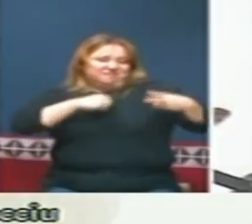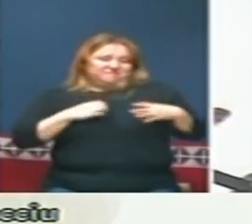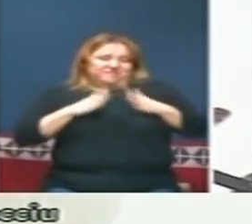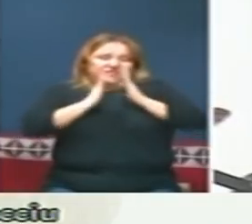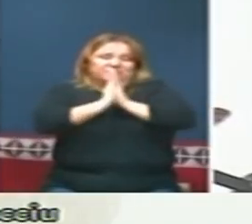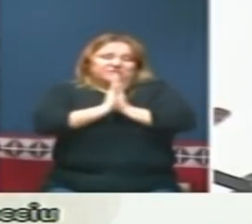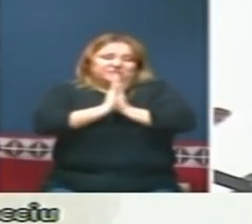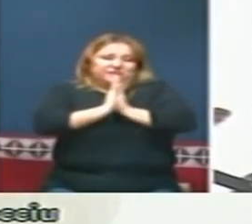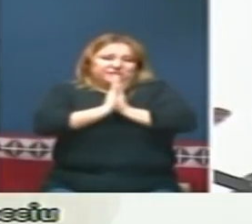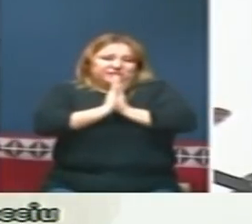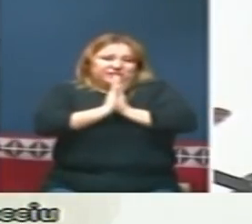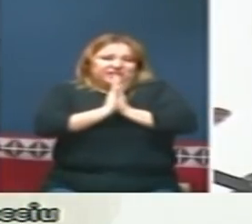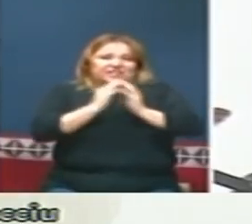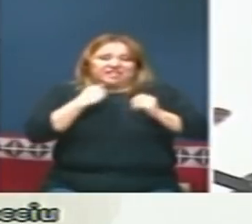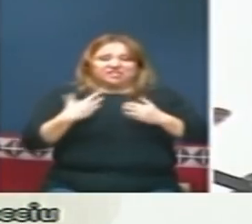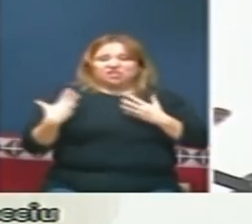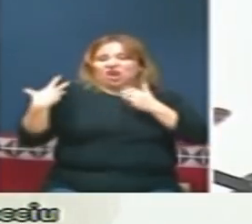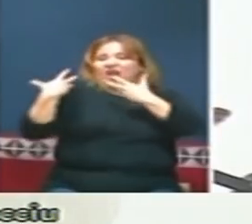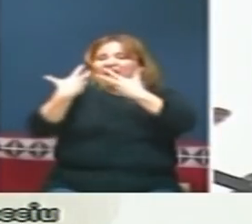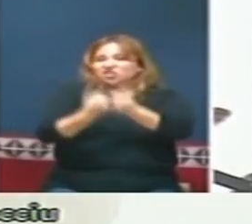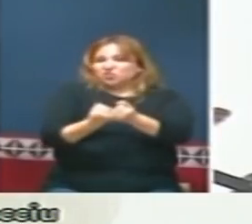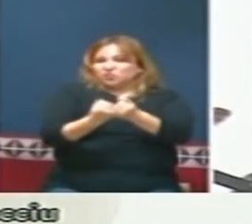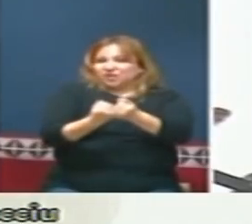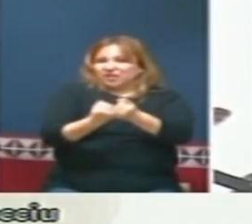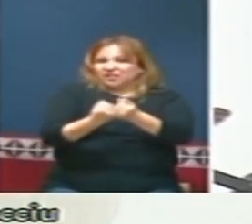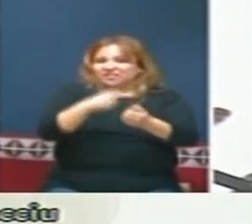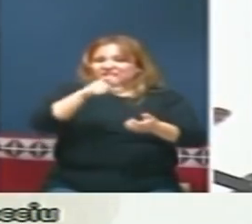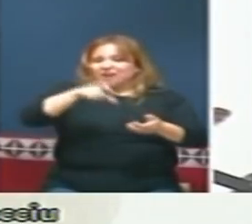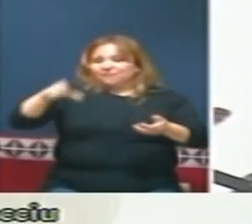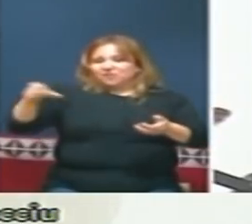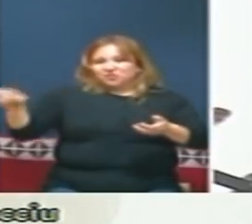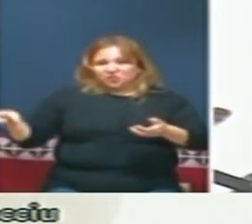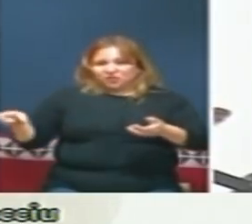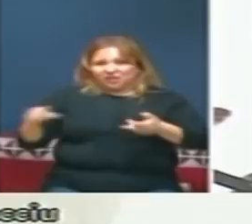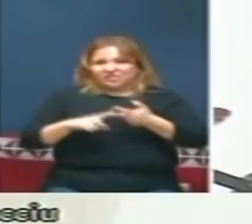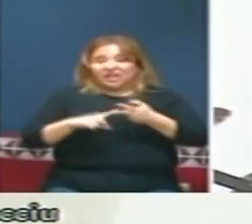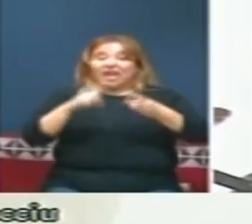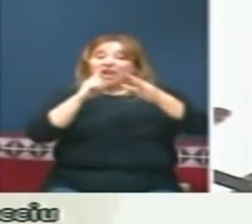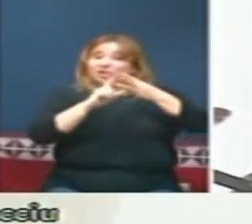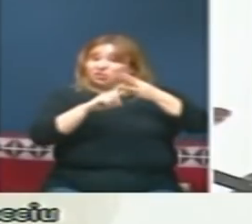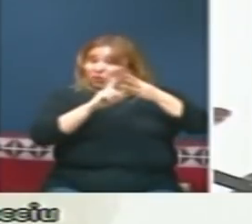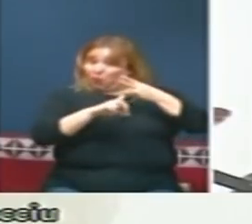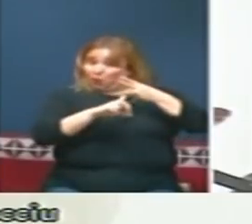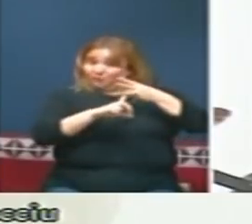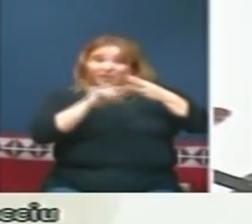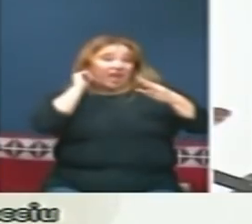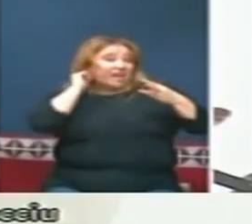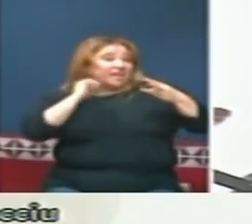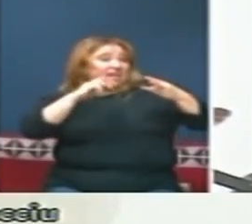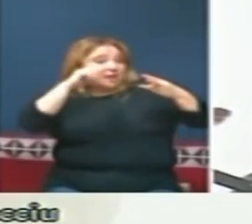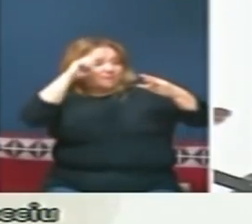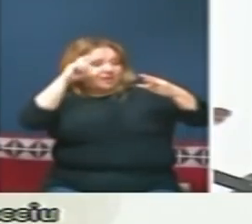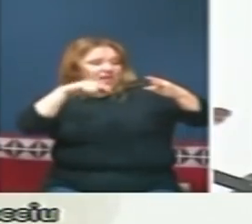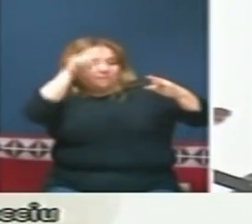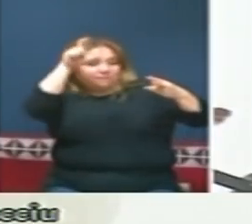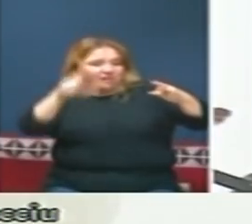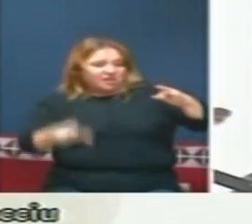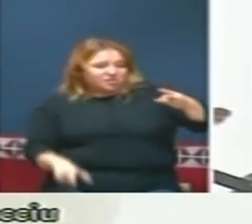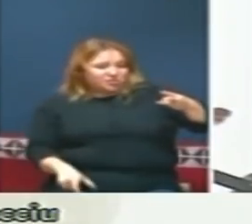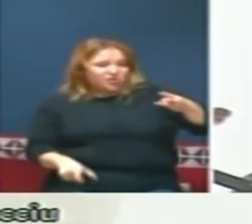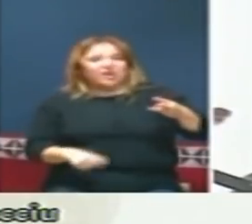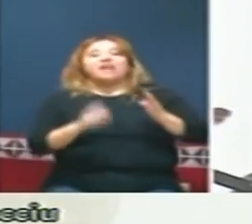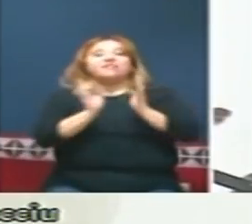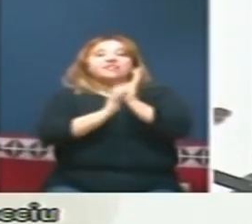un auténtico desapego de los bienes materiales. El segundo, por ser hombre de la